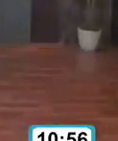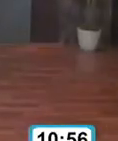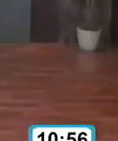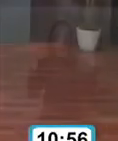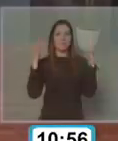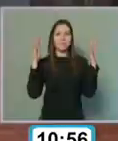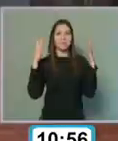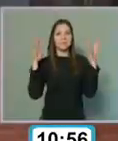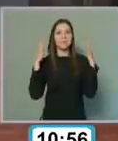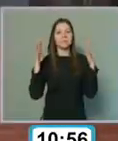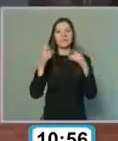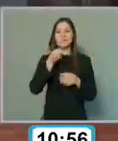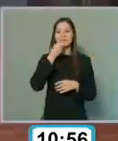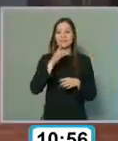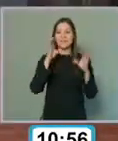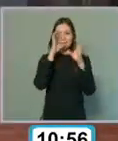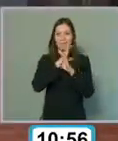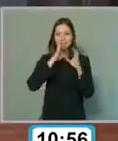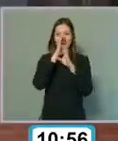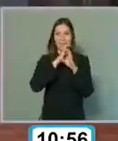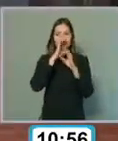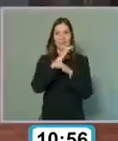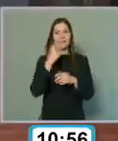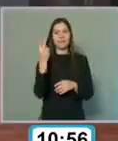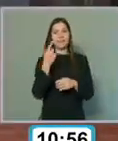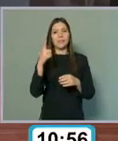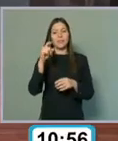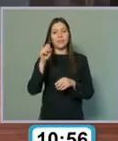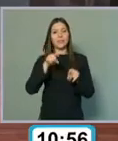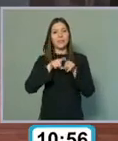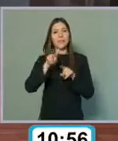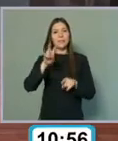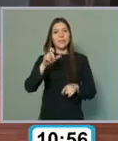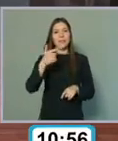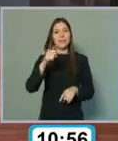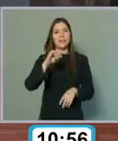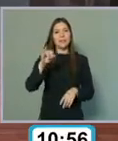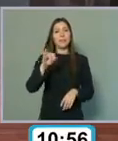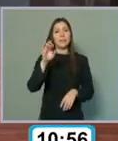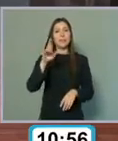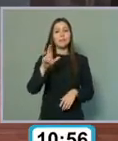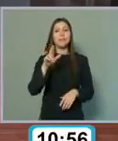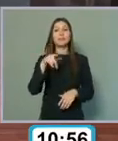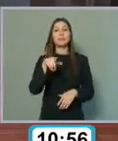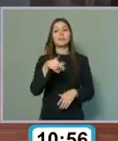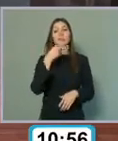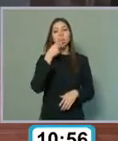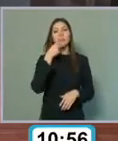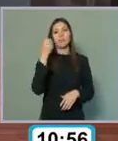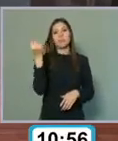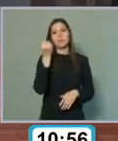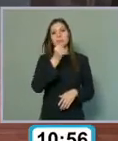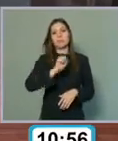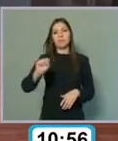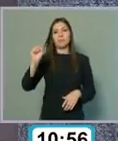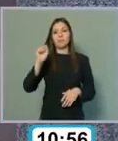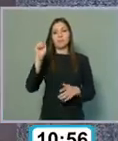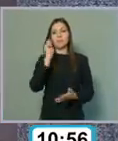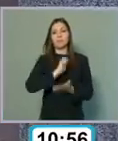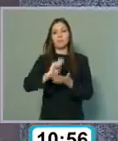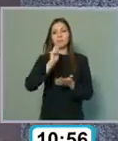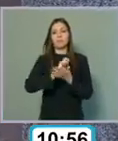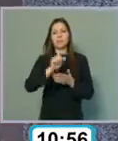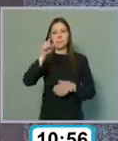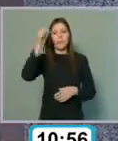Gracias. ¡Buen tema! Gran éxito de los hermanos Vega Jr. Y bueno, es de uno de los grandes compositores que tenemos